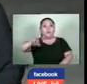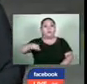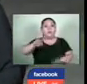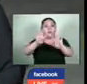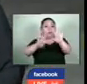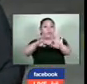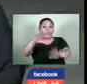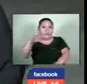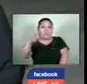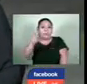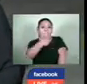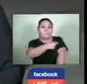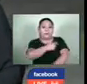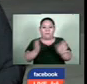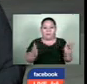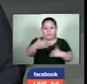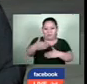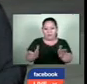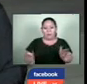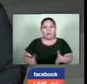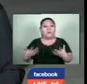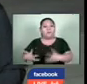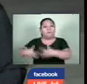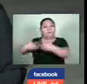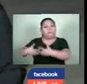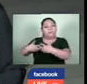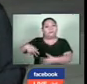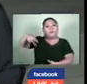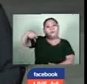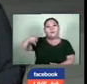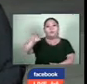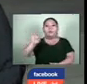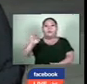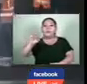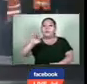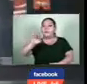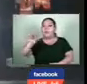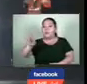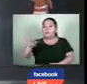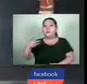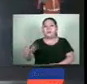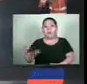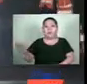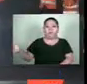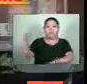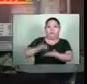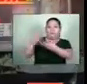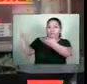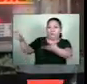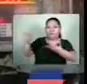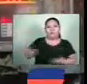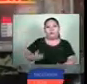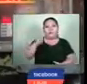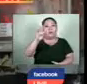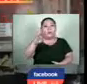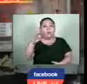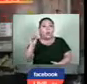198,900 dosis de la farmacéutica Pfizer, con lo cual estamos alcanzando con este lote número 40 la cantidad